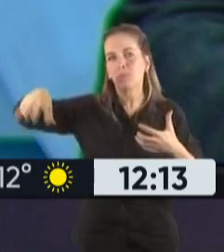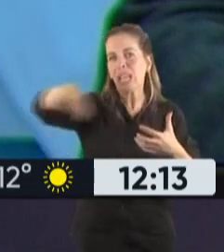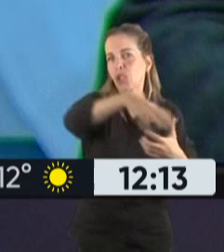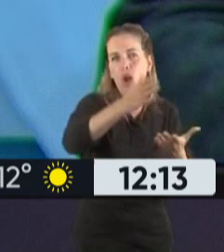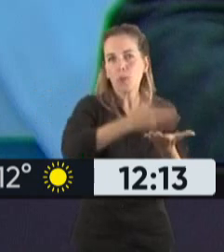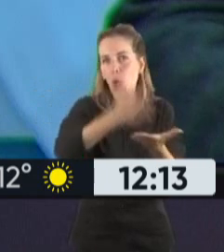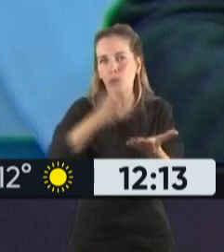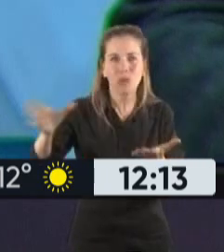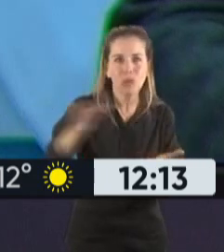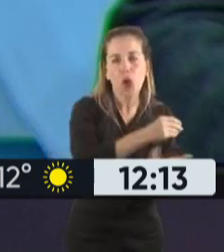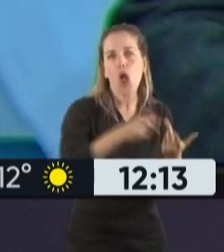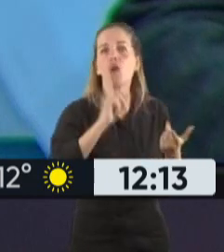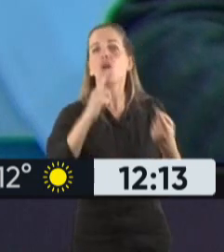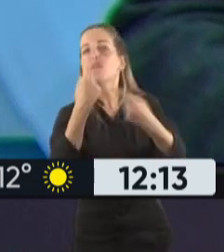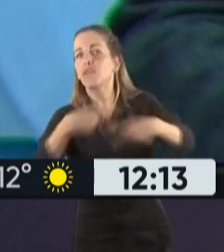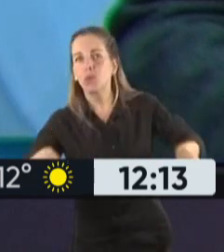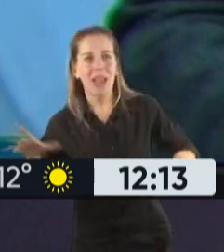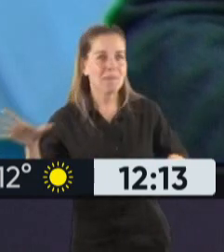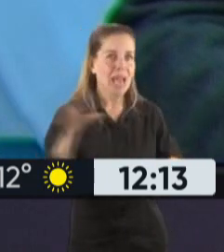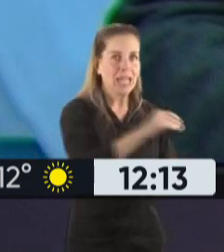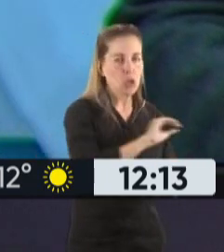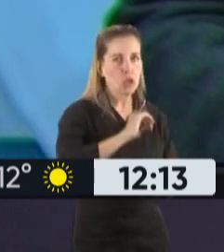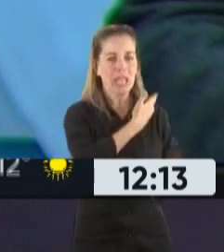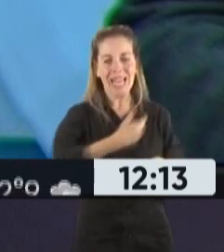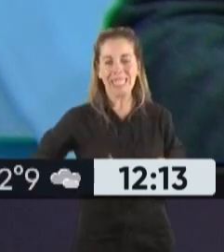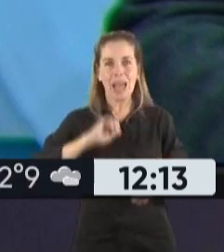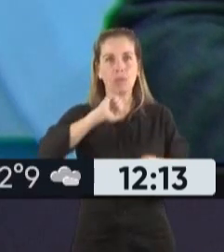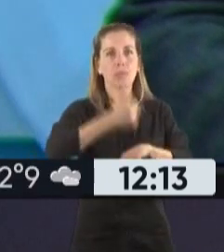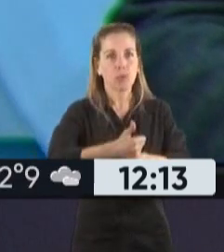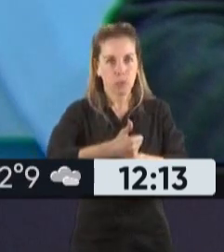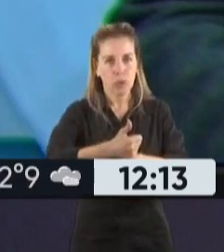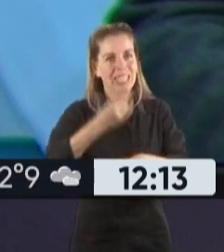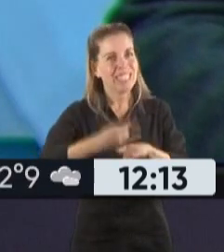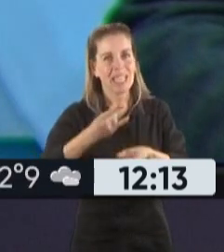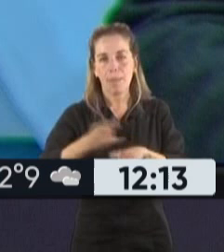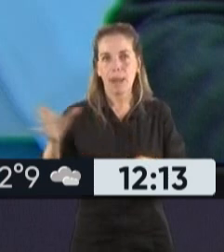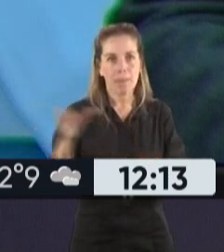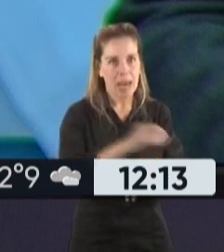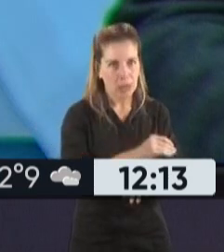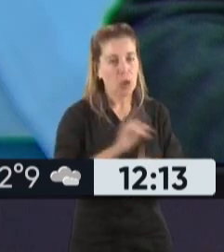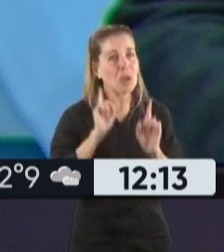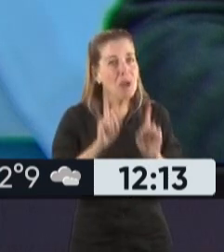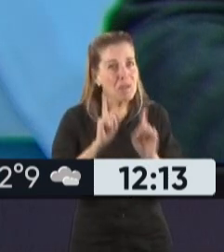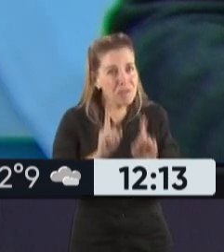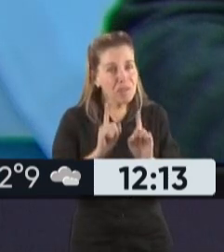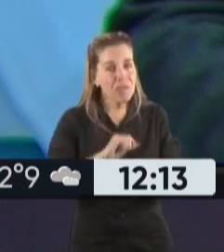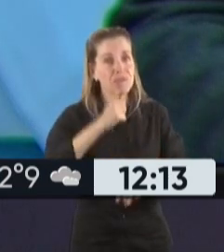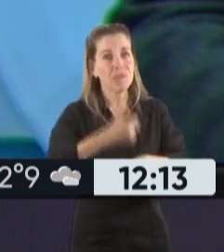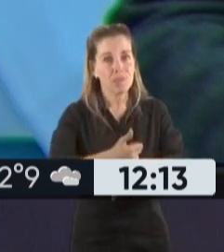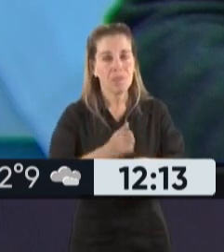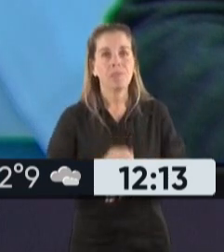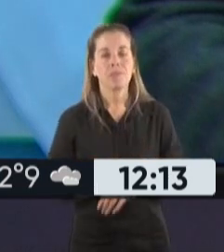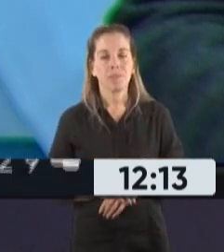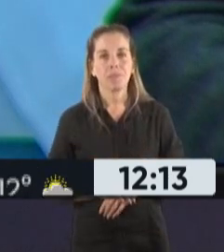que producen frutas, para todos estuvimos. Para todos estuvimos. Y vamos a seguir estando.